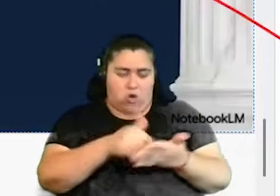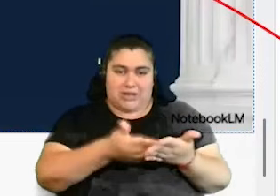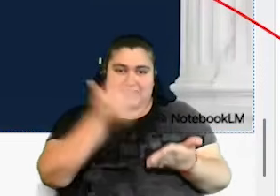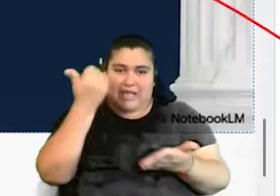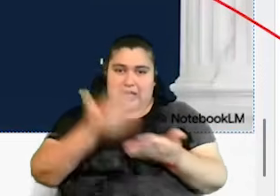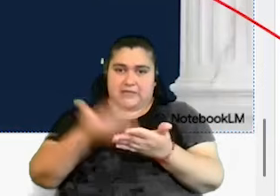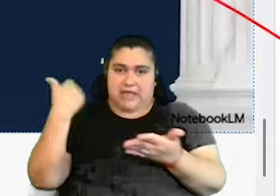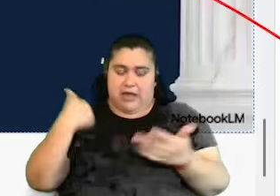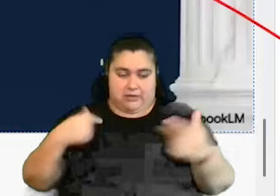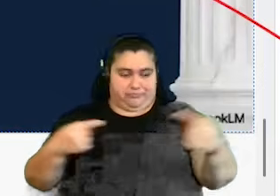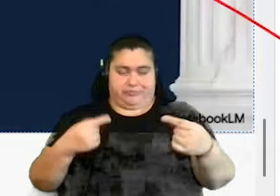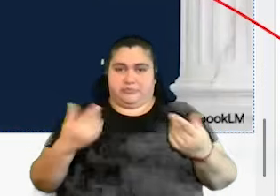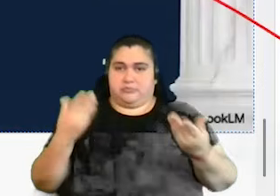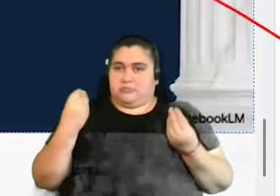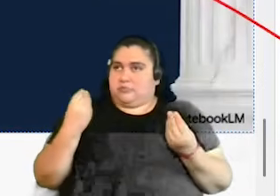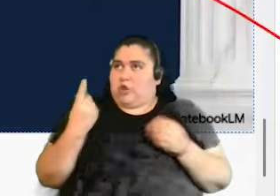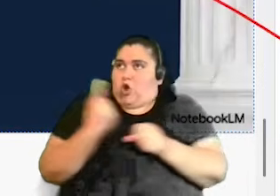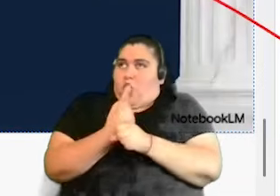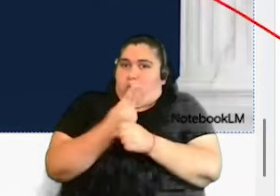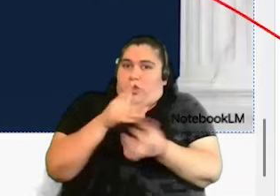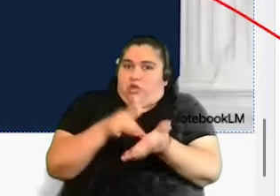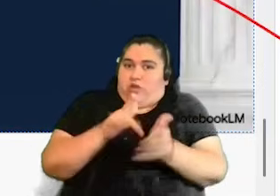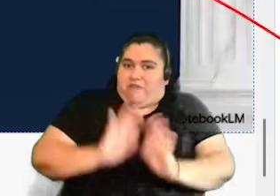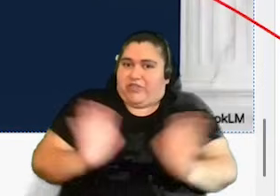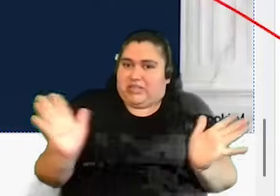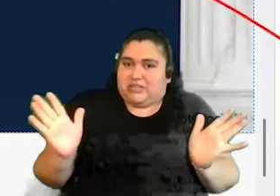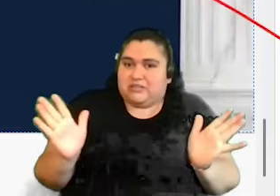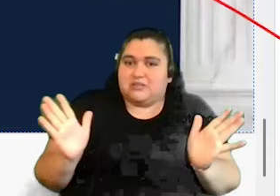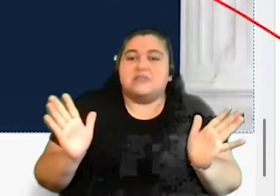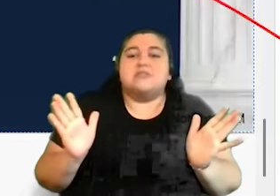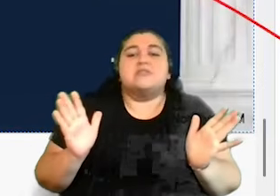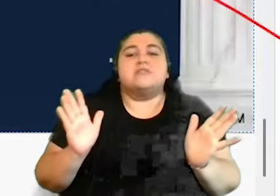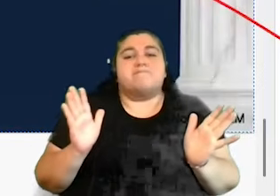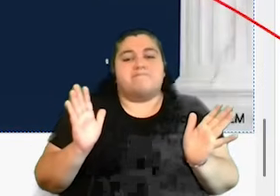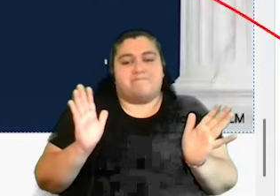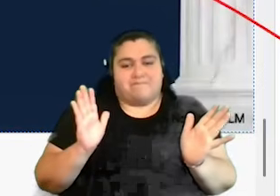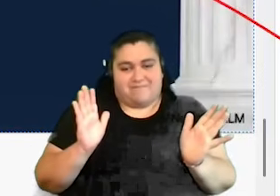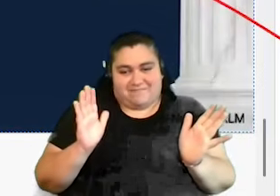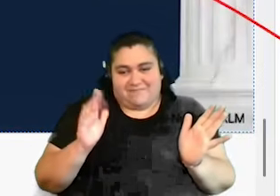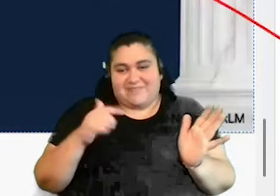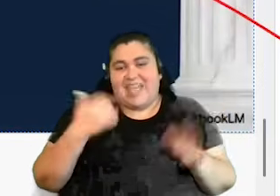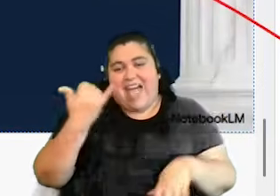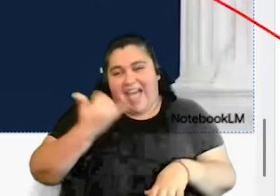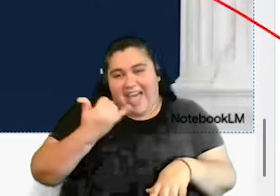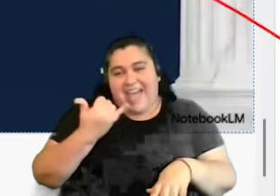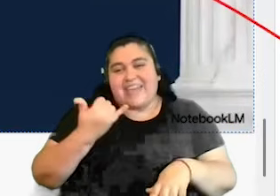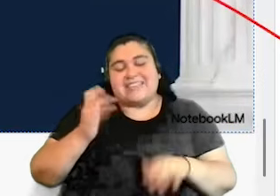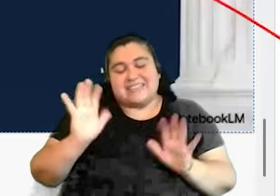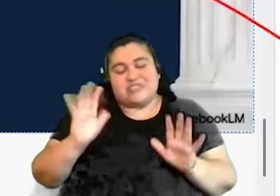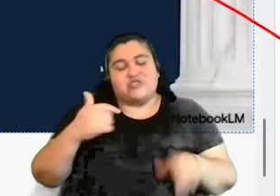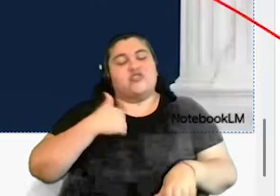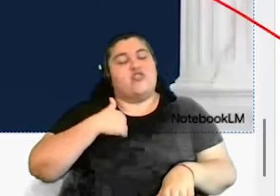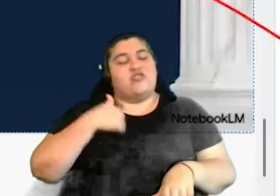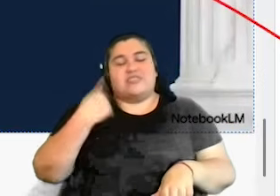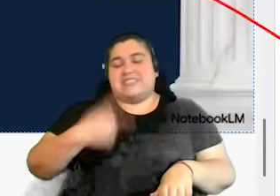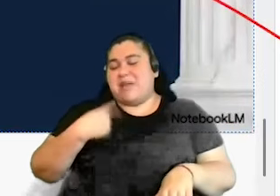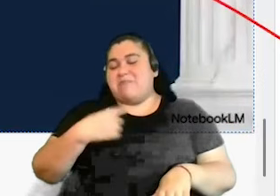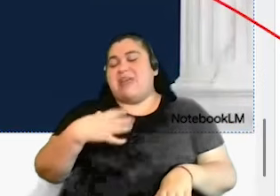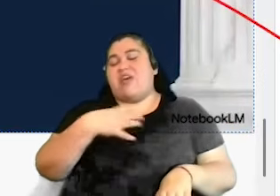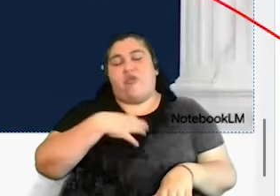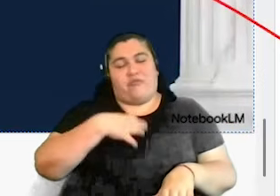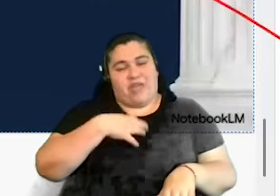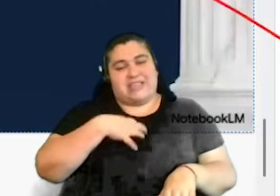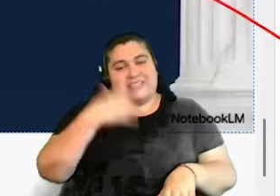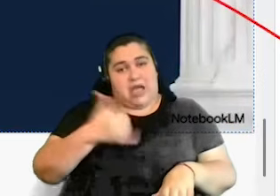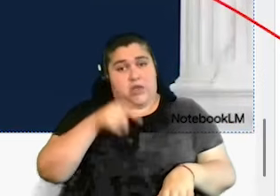usar. Bueno, yo igual, como todo, No, no. tengo esperanza, porque también vos fíjate lo que dijiste